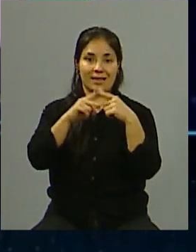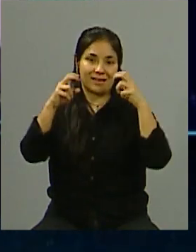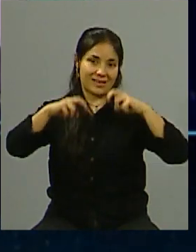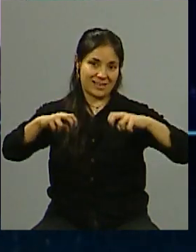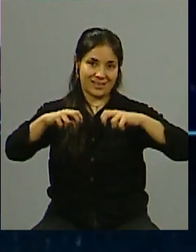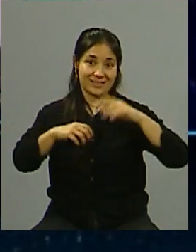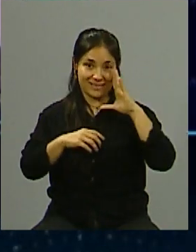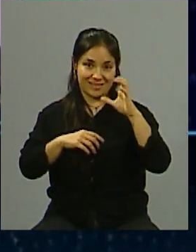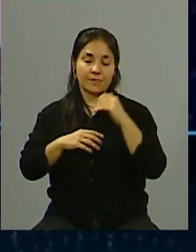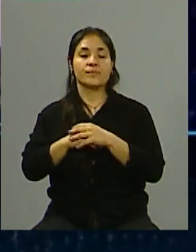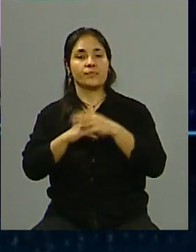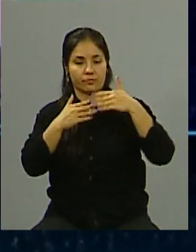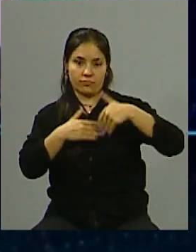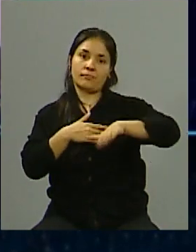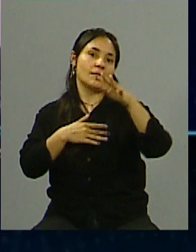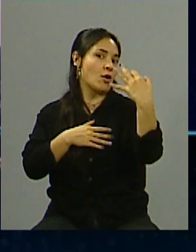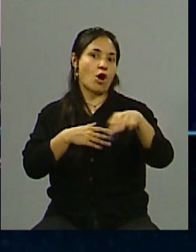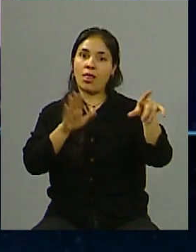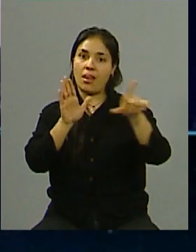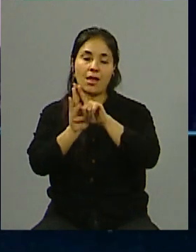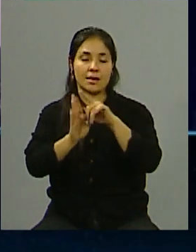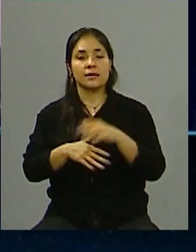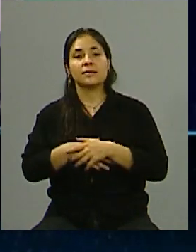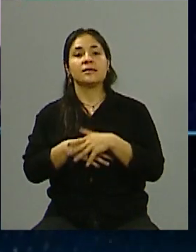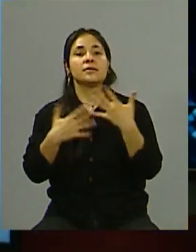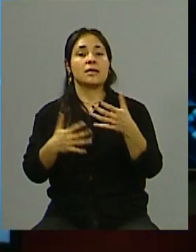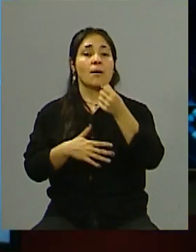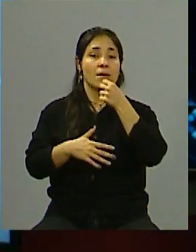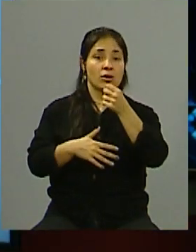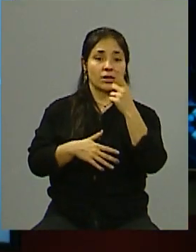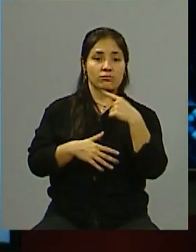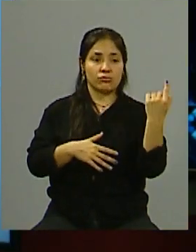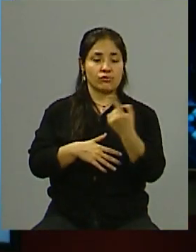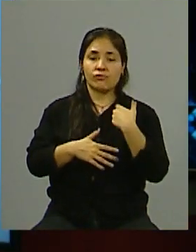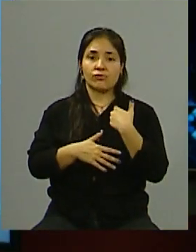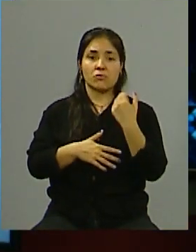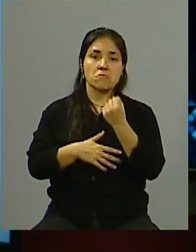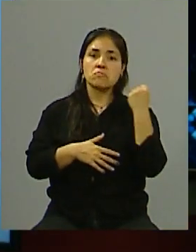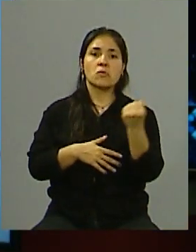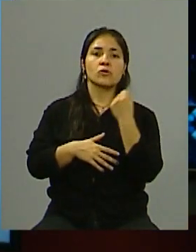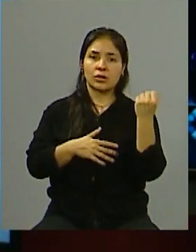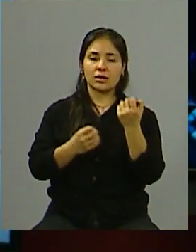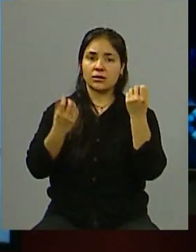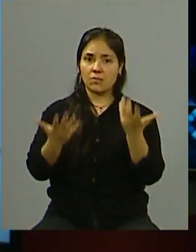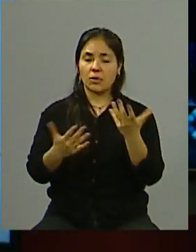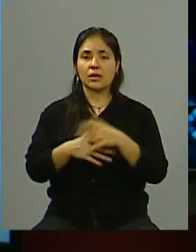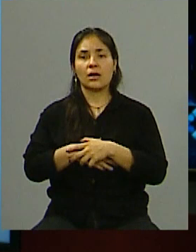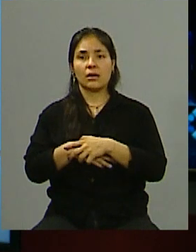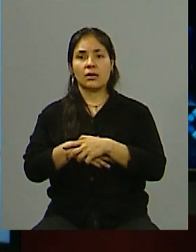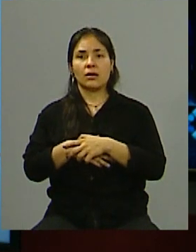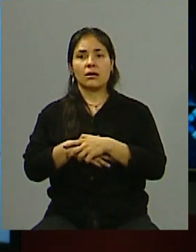ayer, por lo menos lo que uno puede apreciar como comunicador es que teníamos un escenario